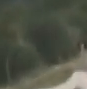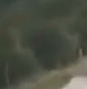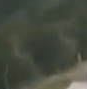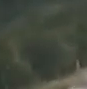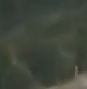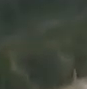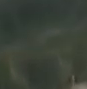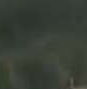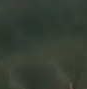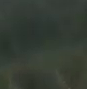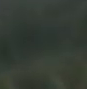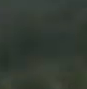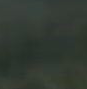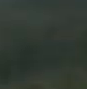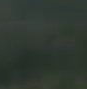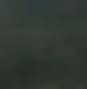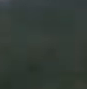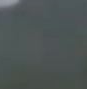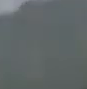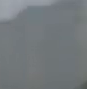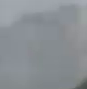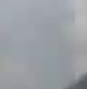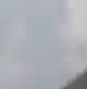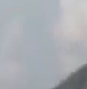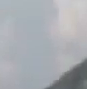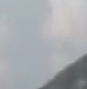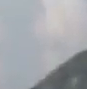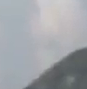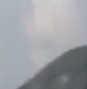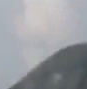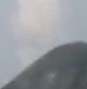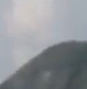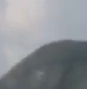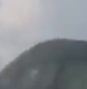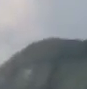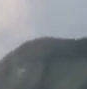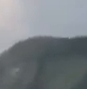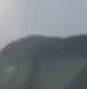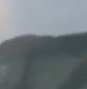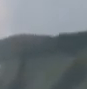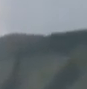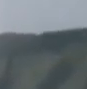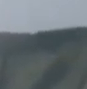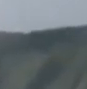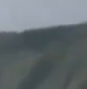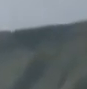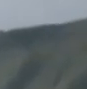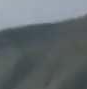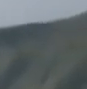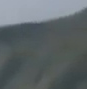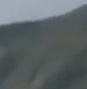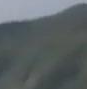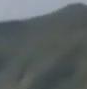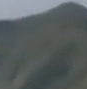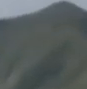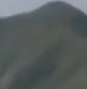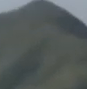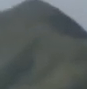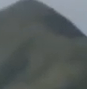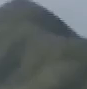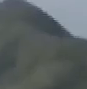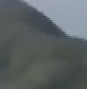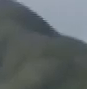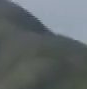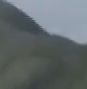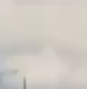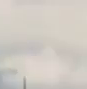Guarayra Repano, con miras a avanzar en la diversificación económica del país. En esta actividad, el presidente de la República